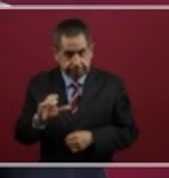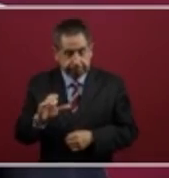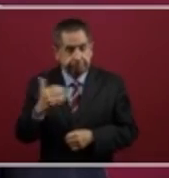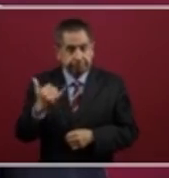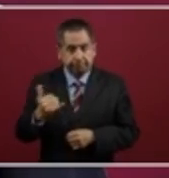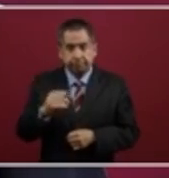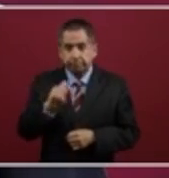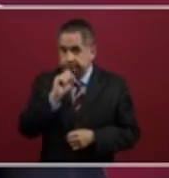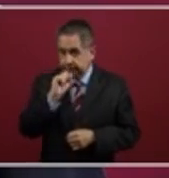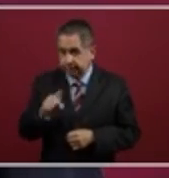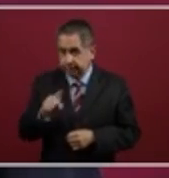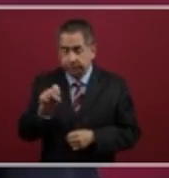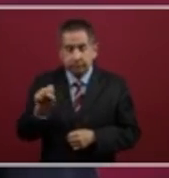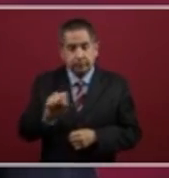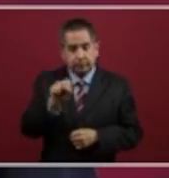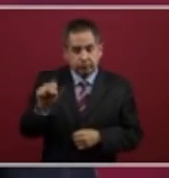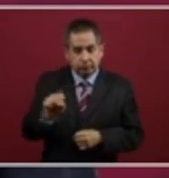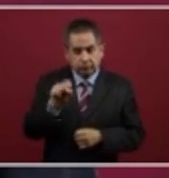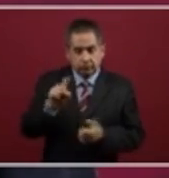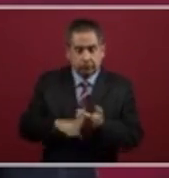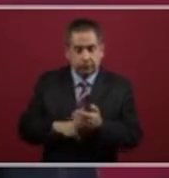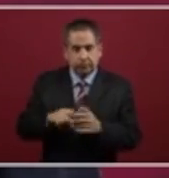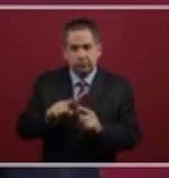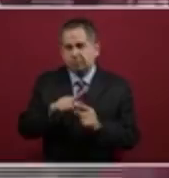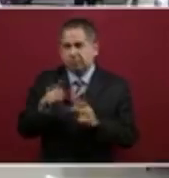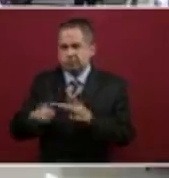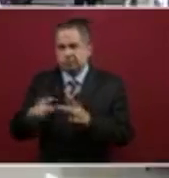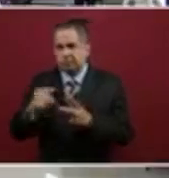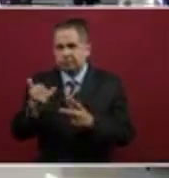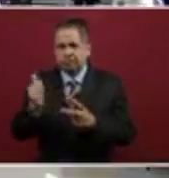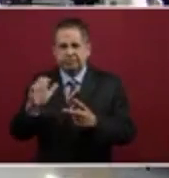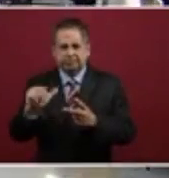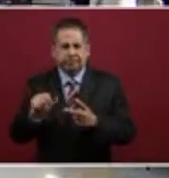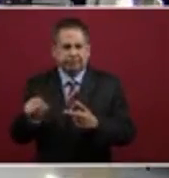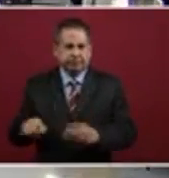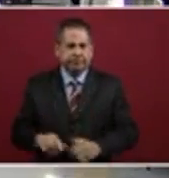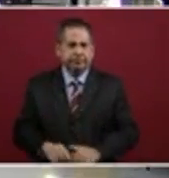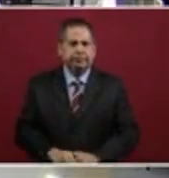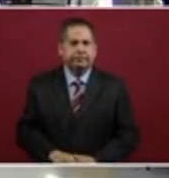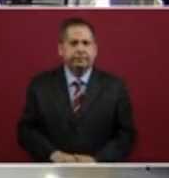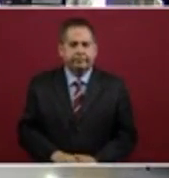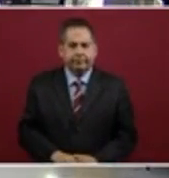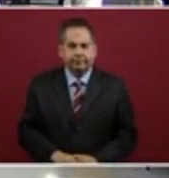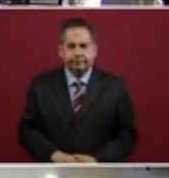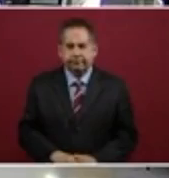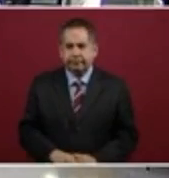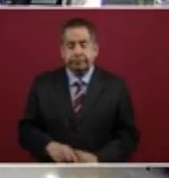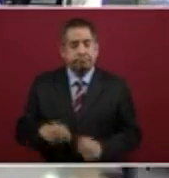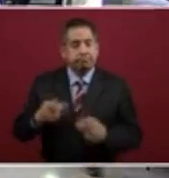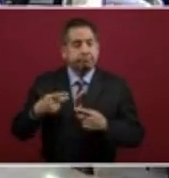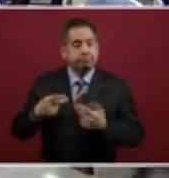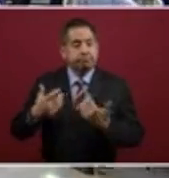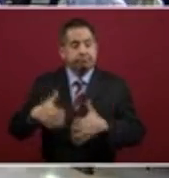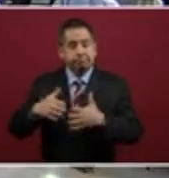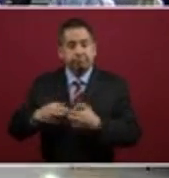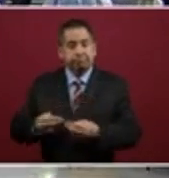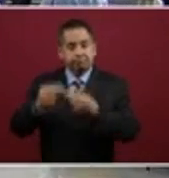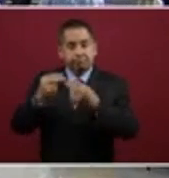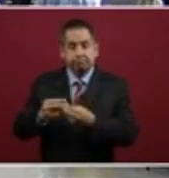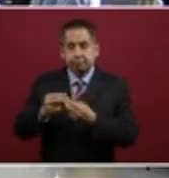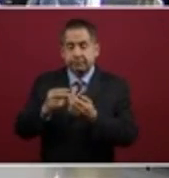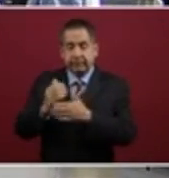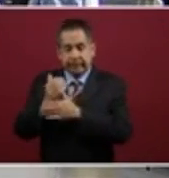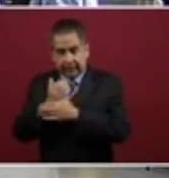y sábado en Yanga. cafetaleros y